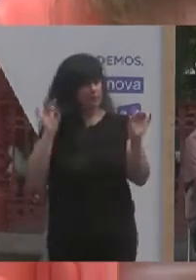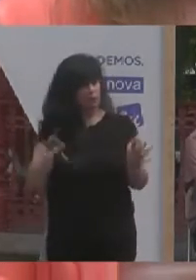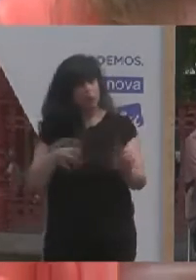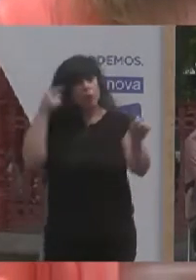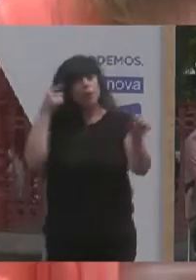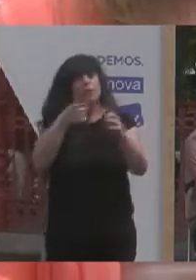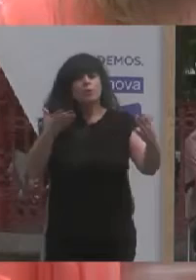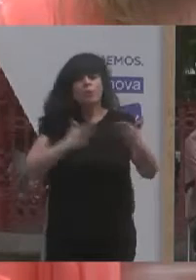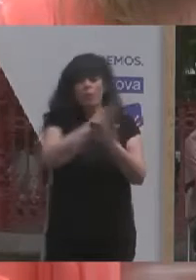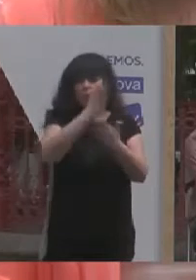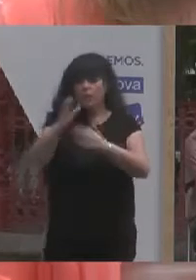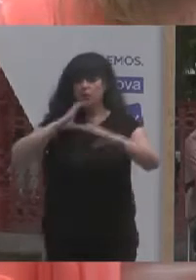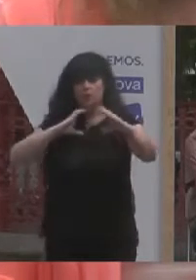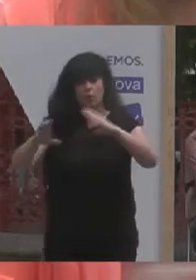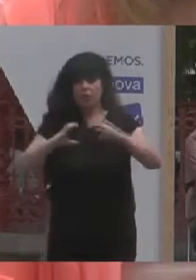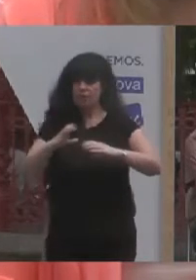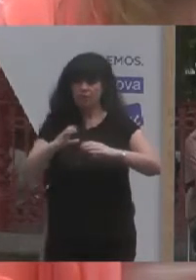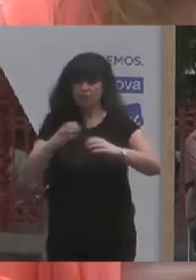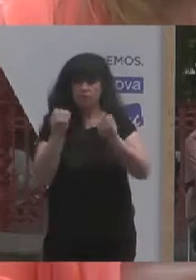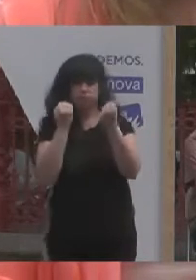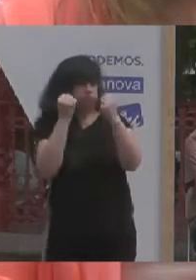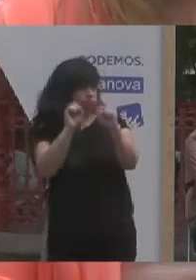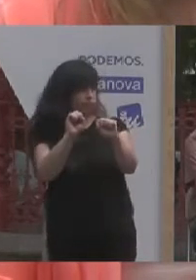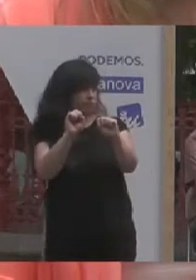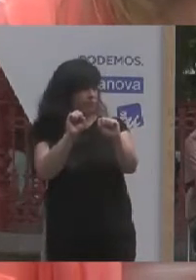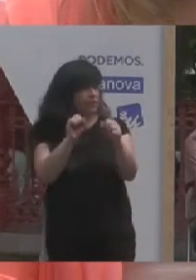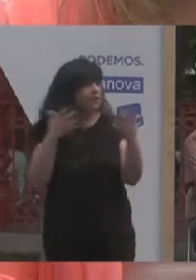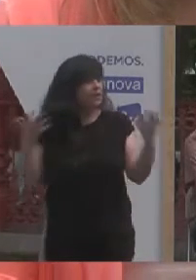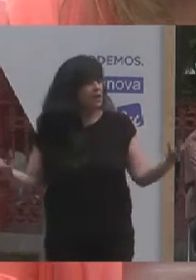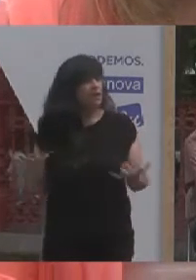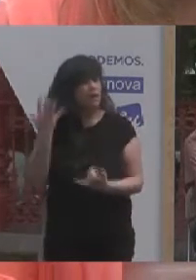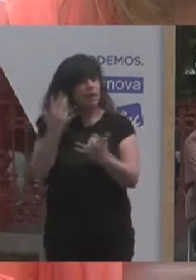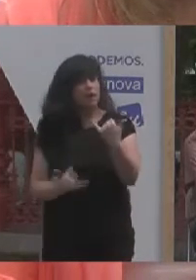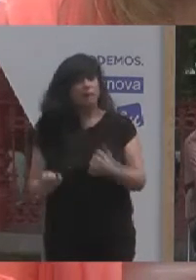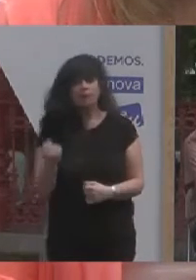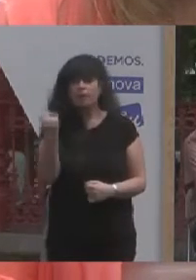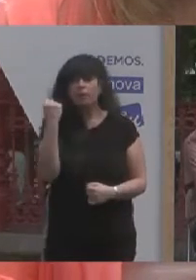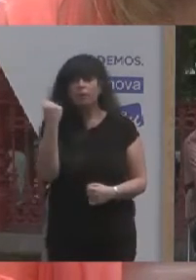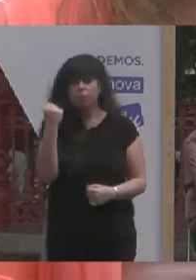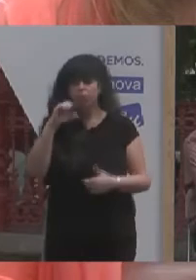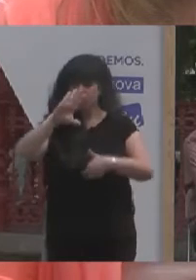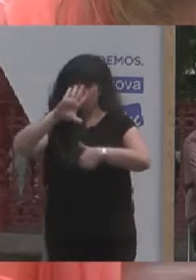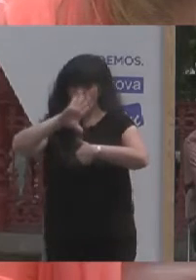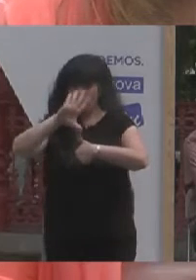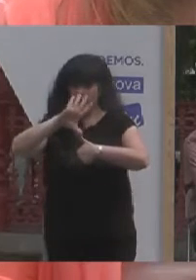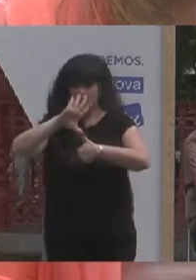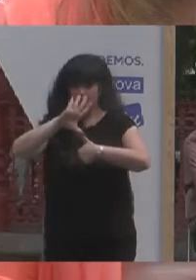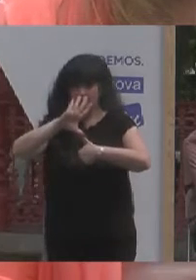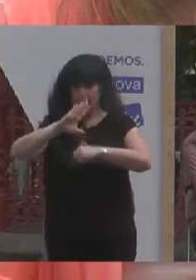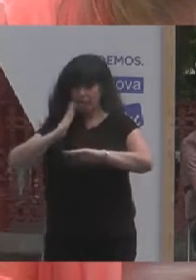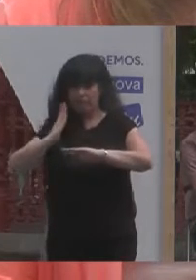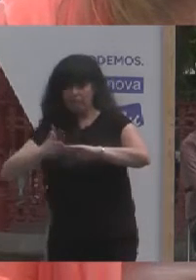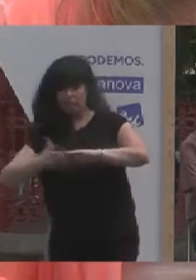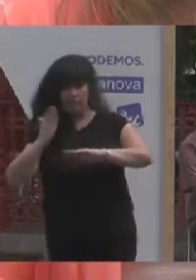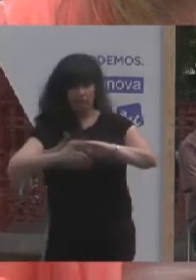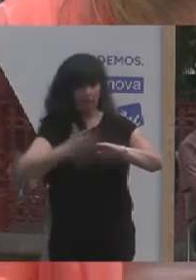de comunicación. Por lo tanto, están provocando a hegemonía norteamericana, que está limitada